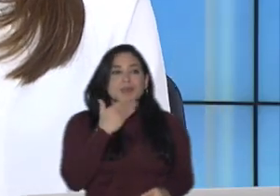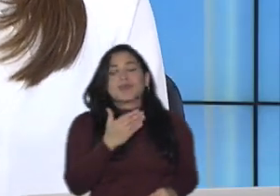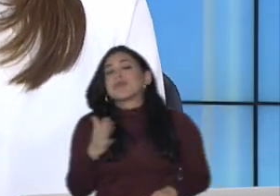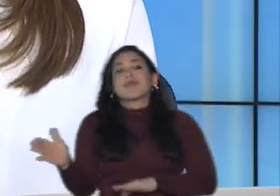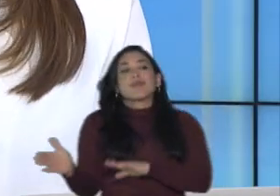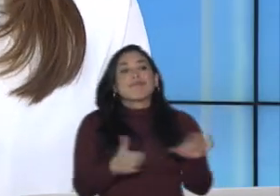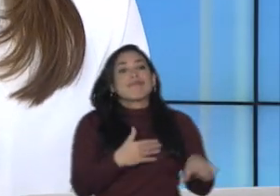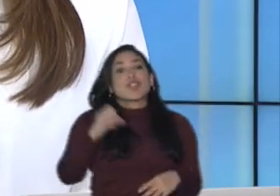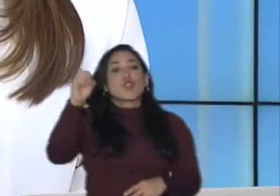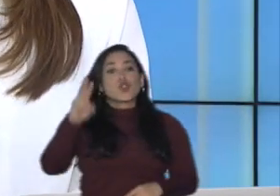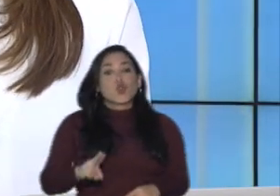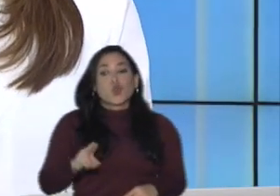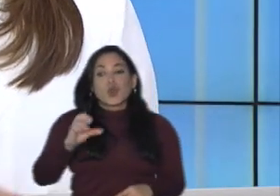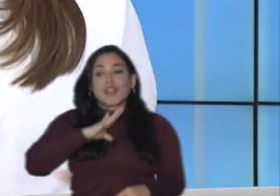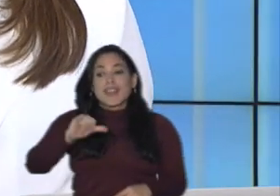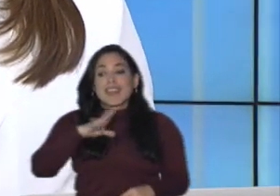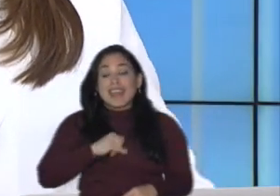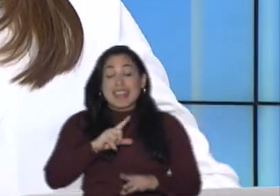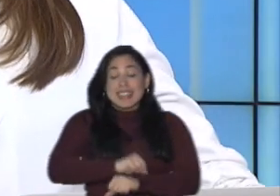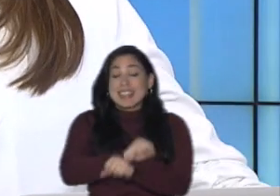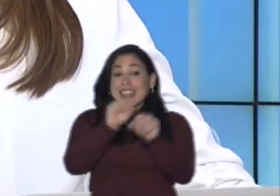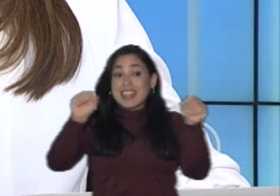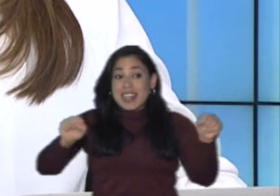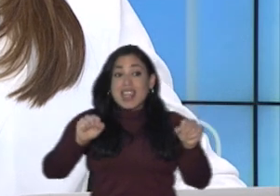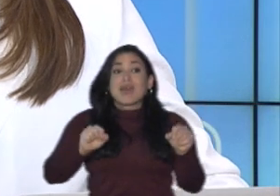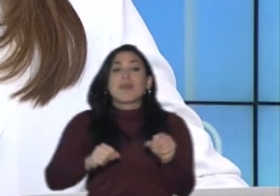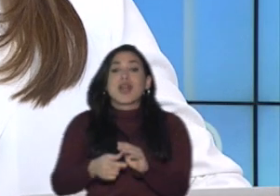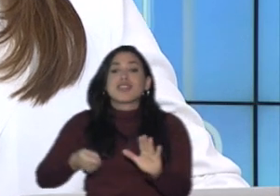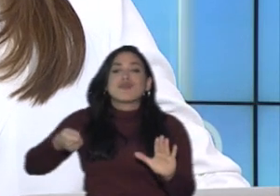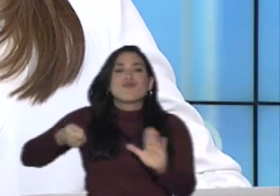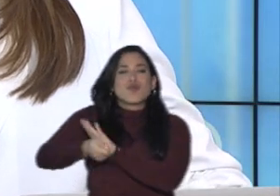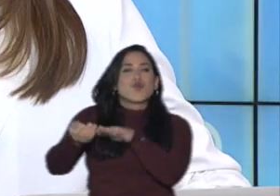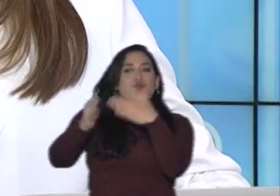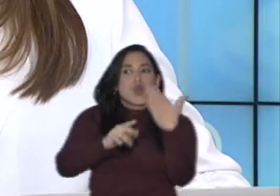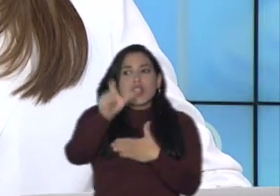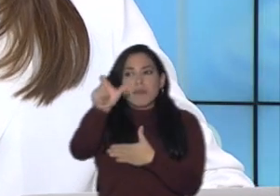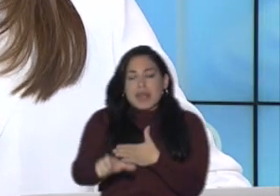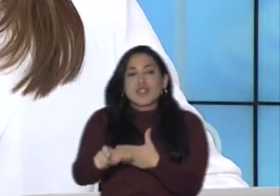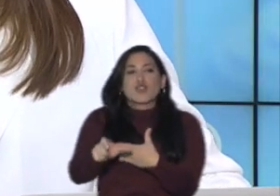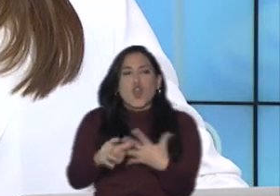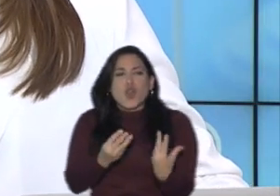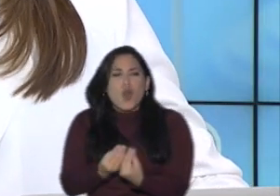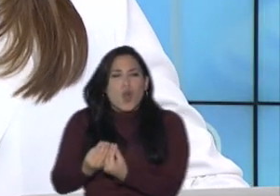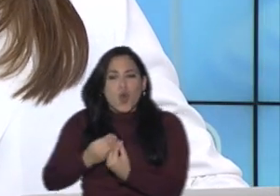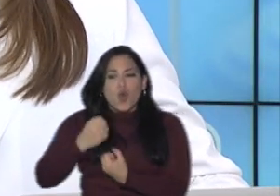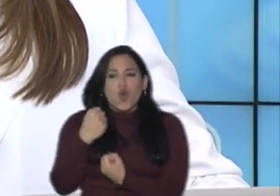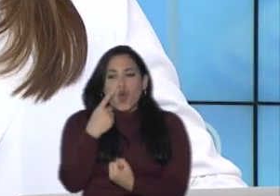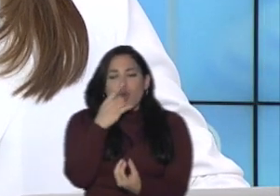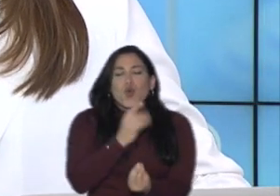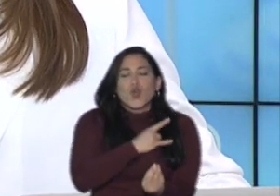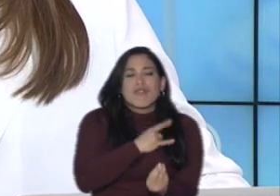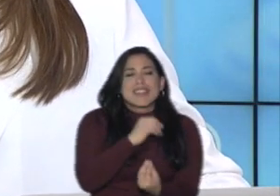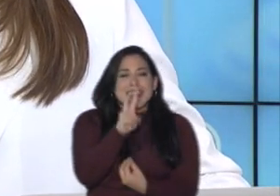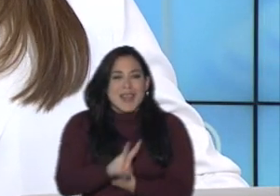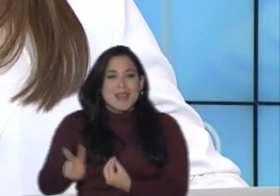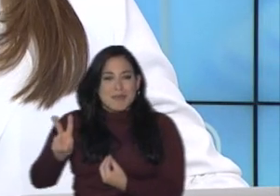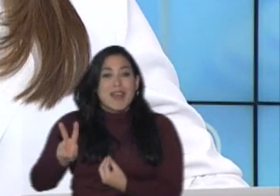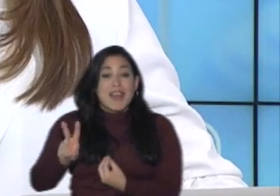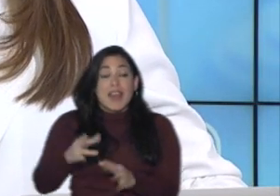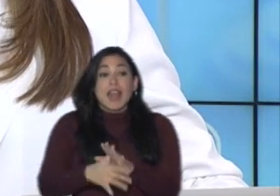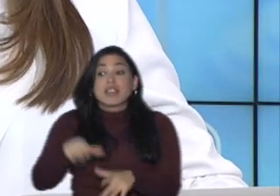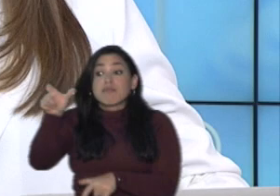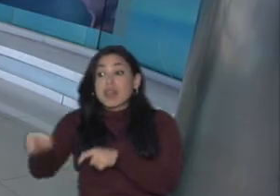gracias. Y en el sur de Cali se registró esta mañana un ataque sicarial contra un sindicalista de la Universidad del Valle. El homicida